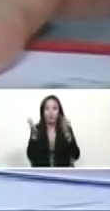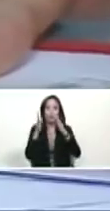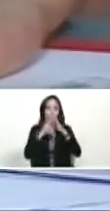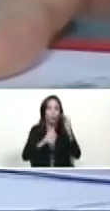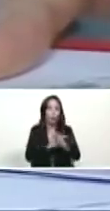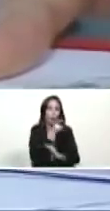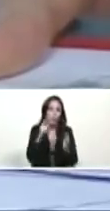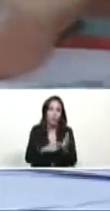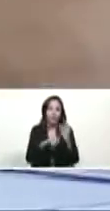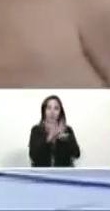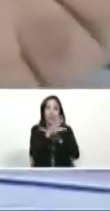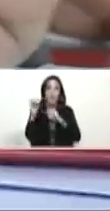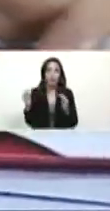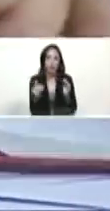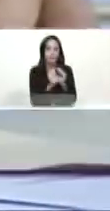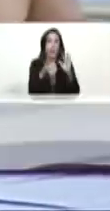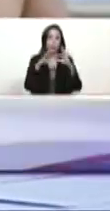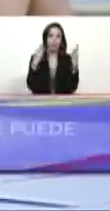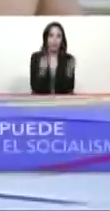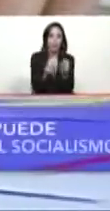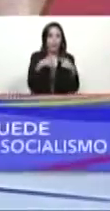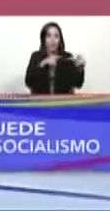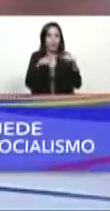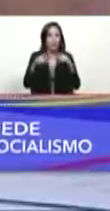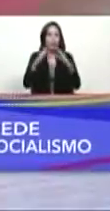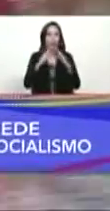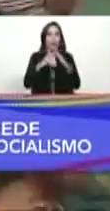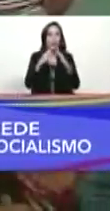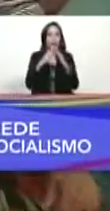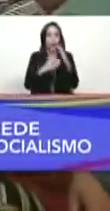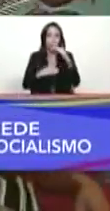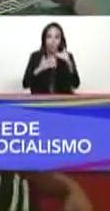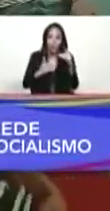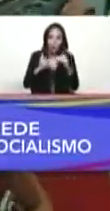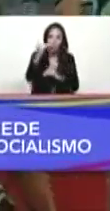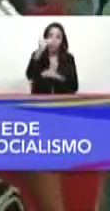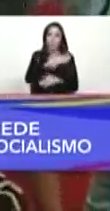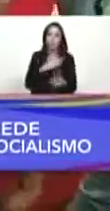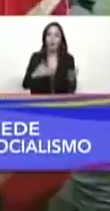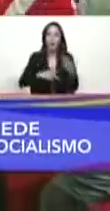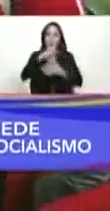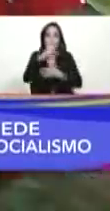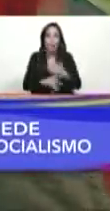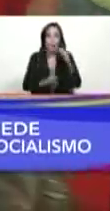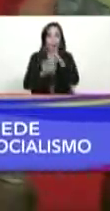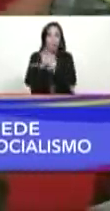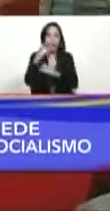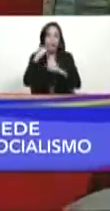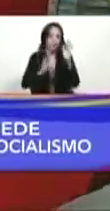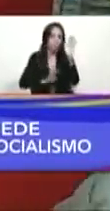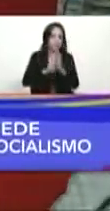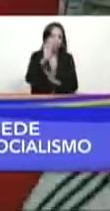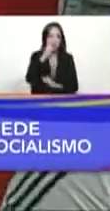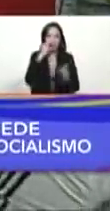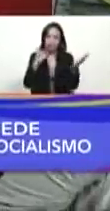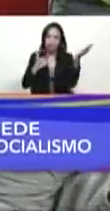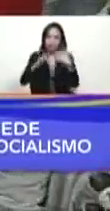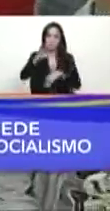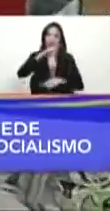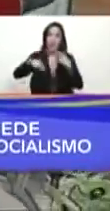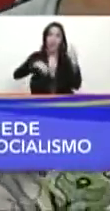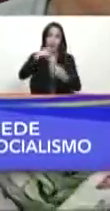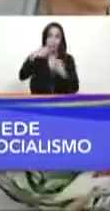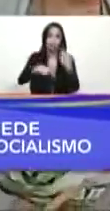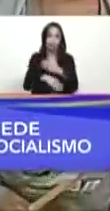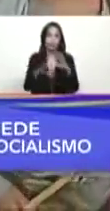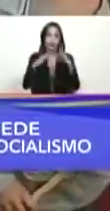para 500.000 nuevas viviendas 2019. Continúa el plan de la patria, continúa la revolución de la